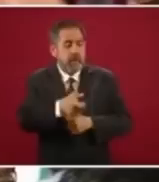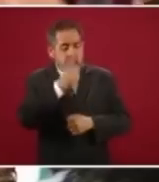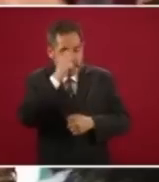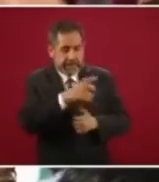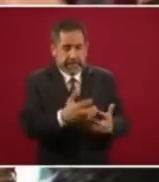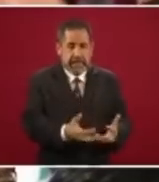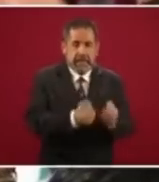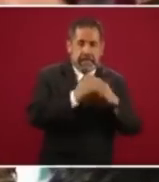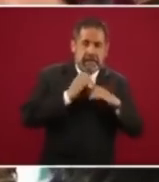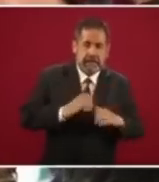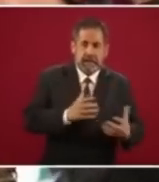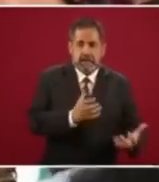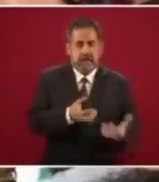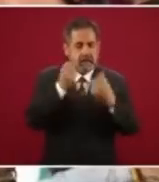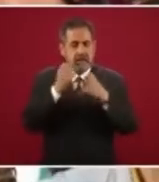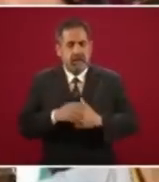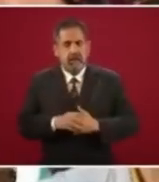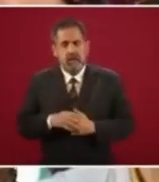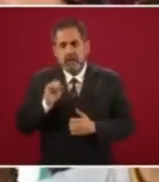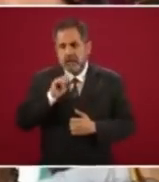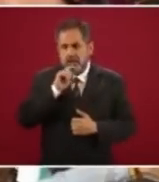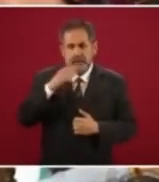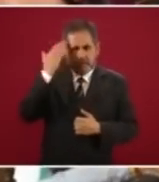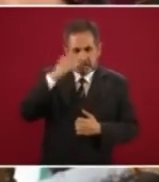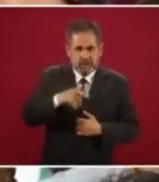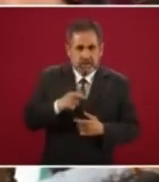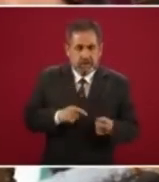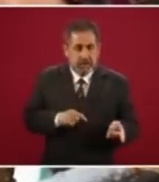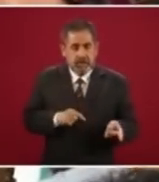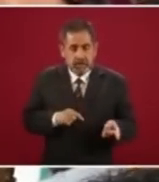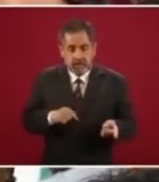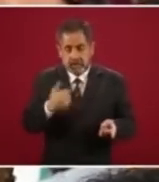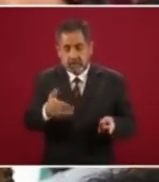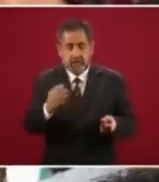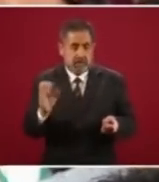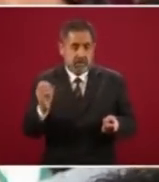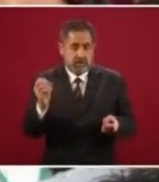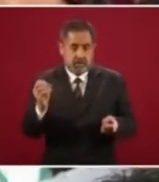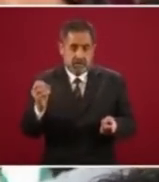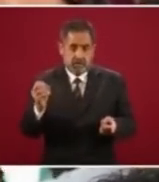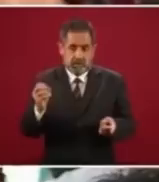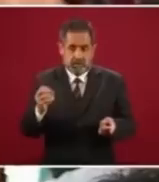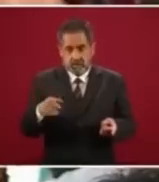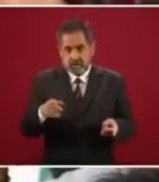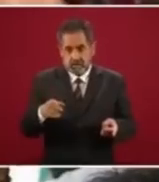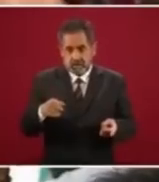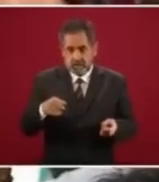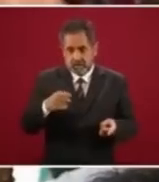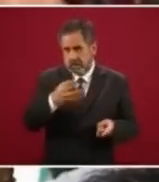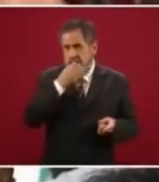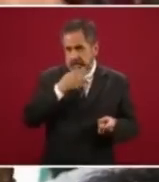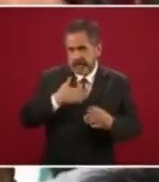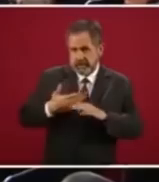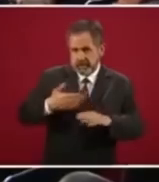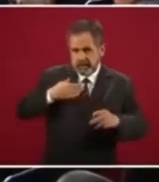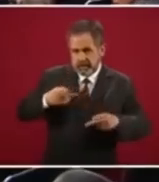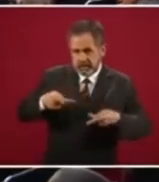prevé utilizar. También saber si ya en octubre, conforme nos lo